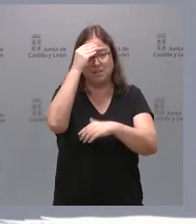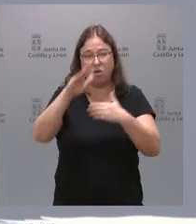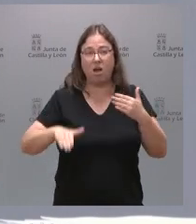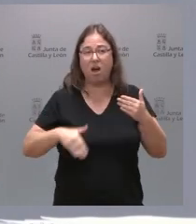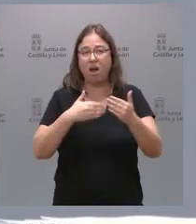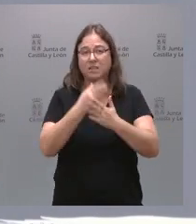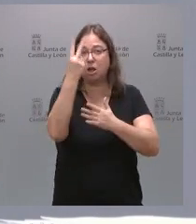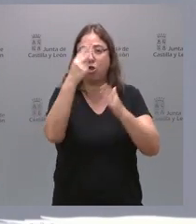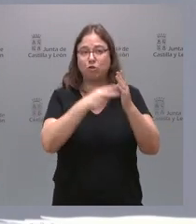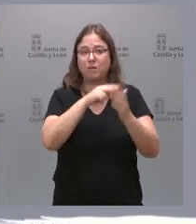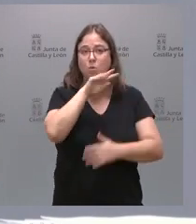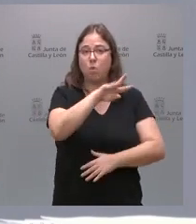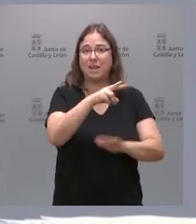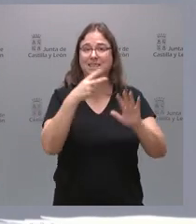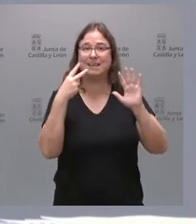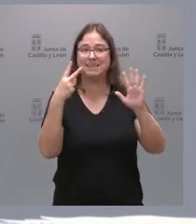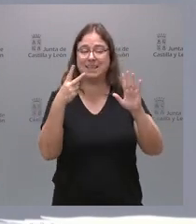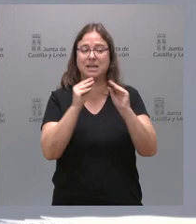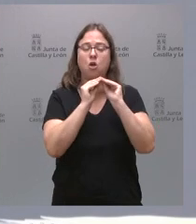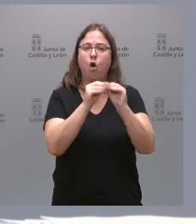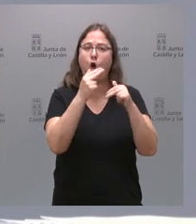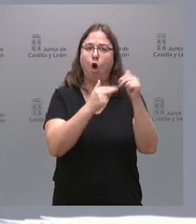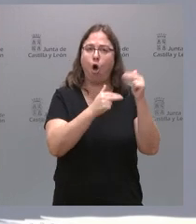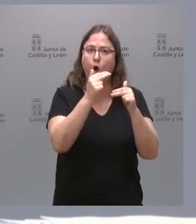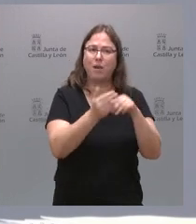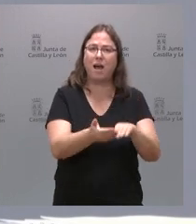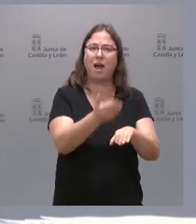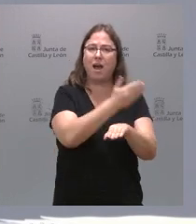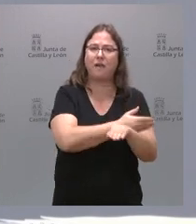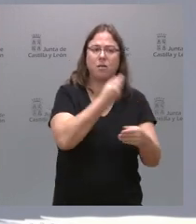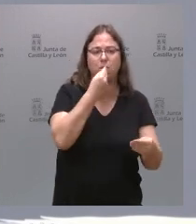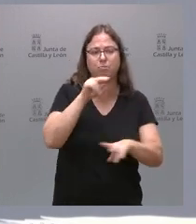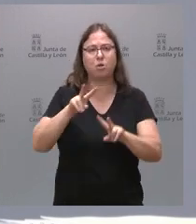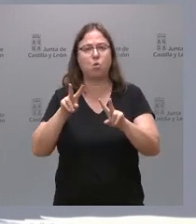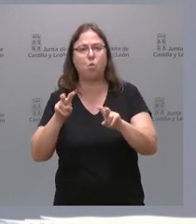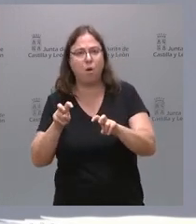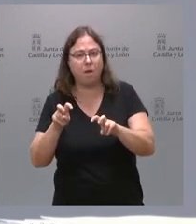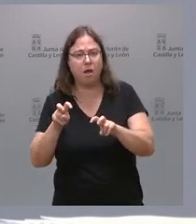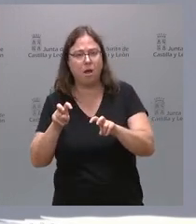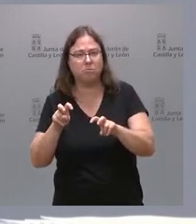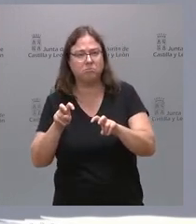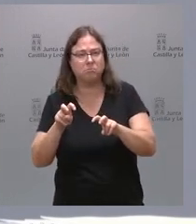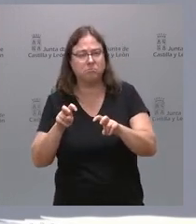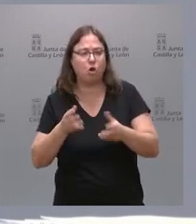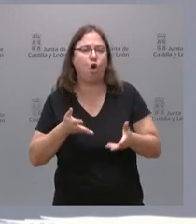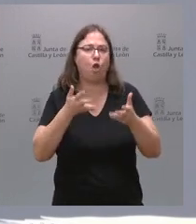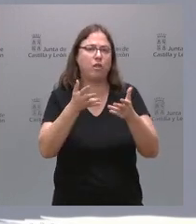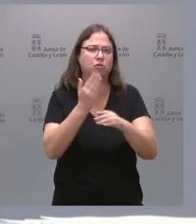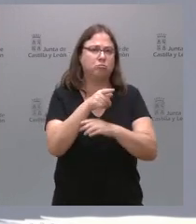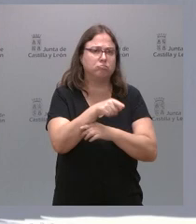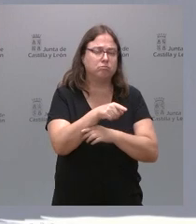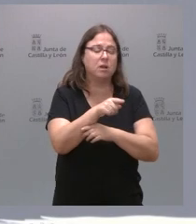2047 si las obras se hicieran antes esa concesión se pasaría a la nueva estación de autobuses entiendo o no y